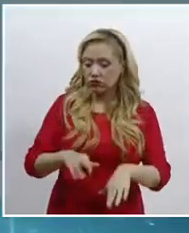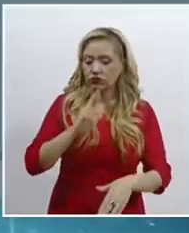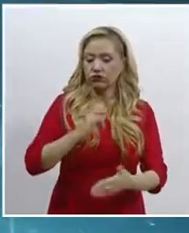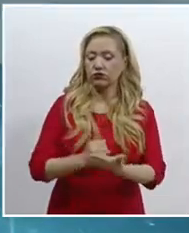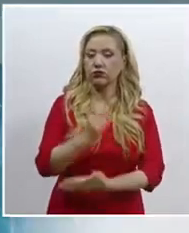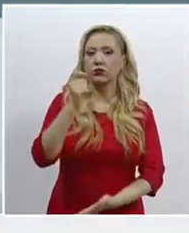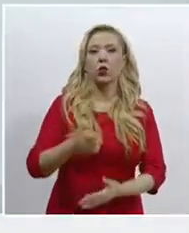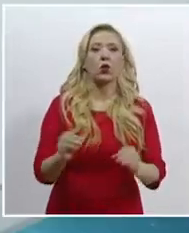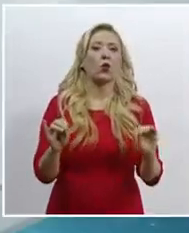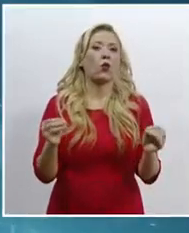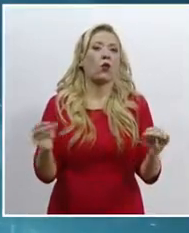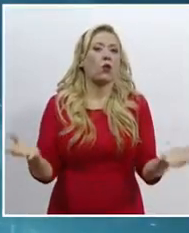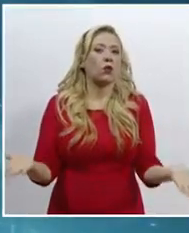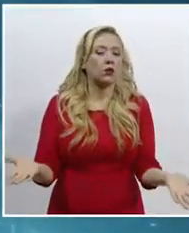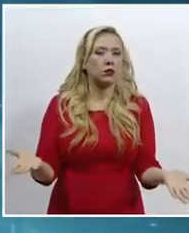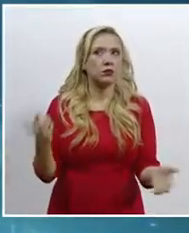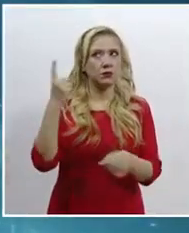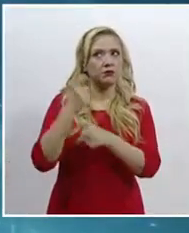Corte.